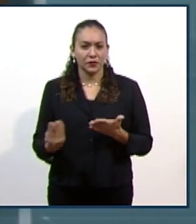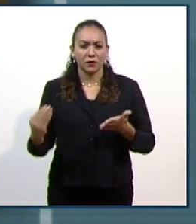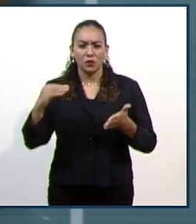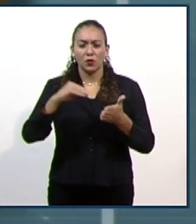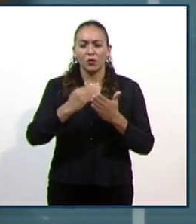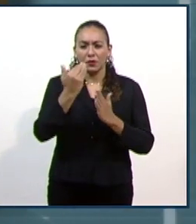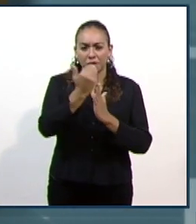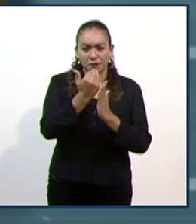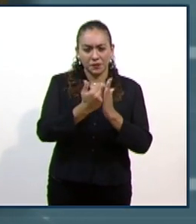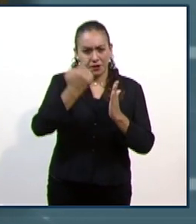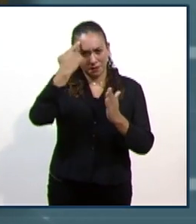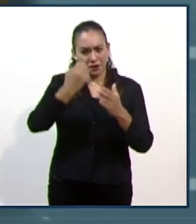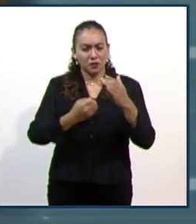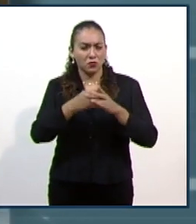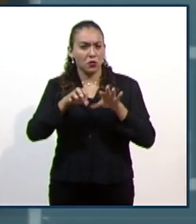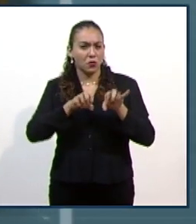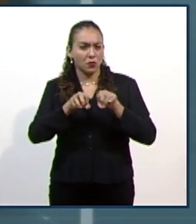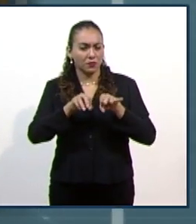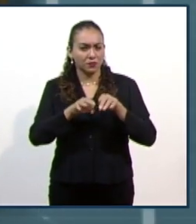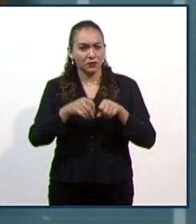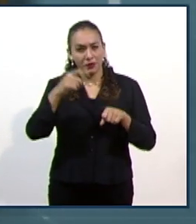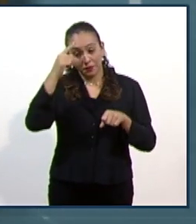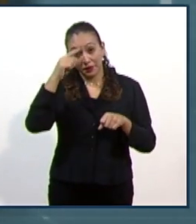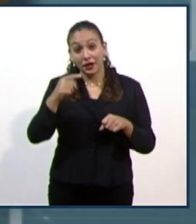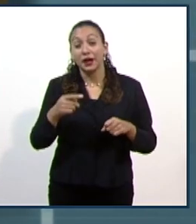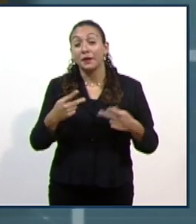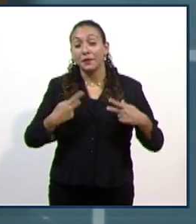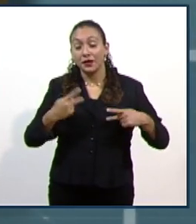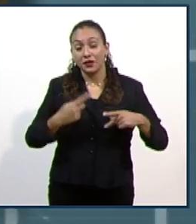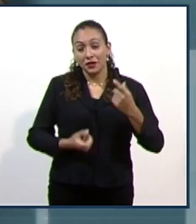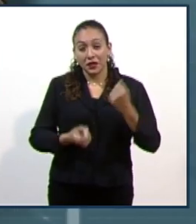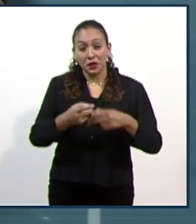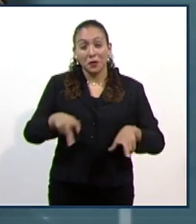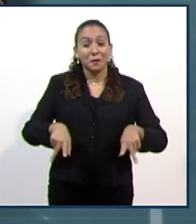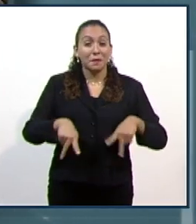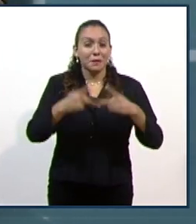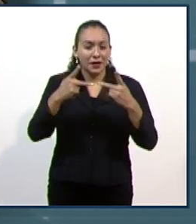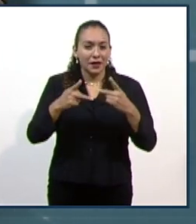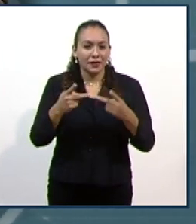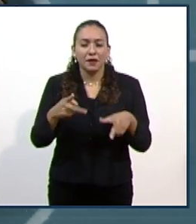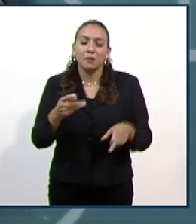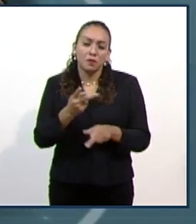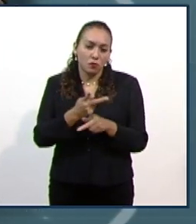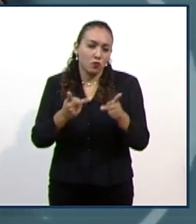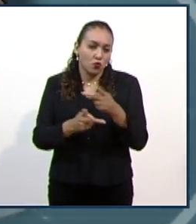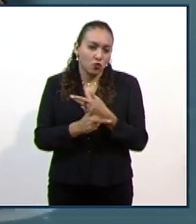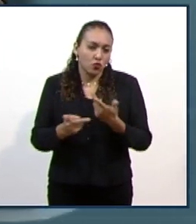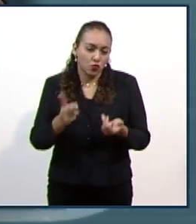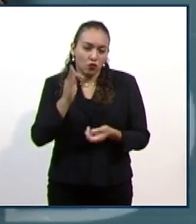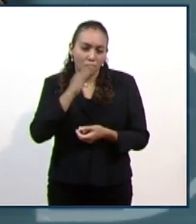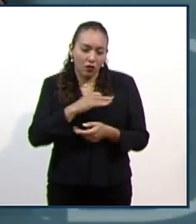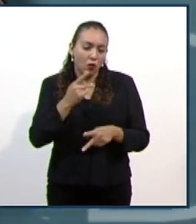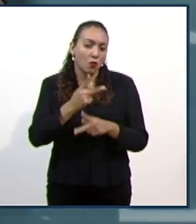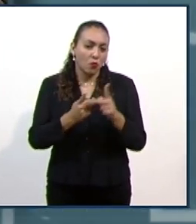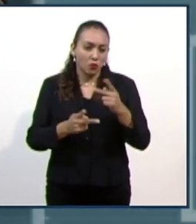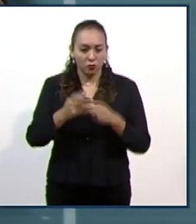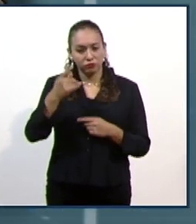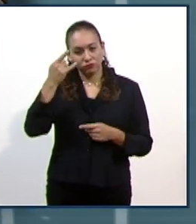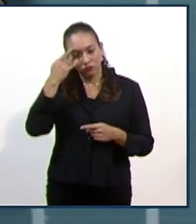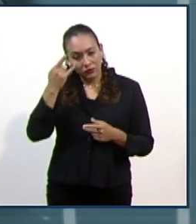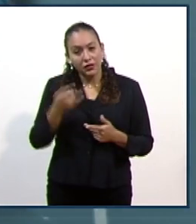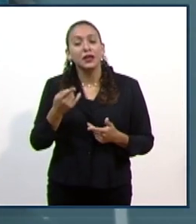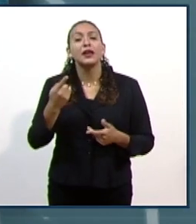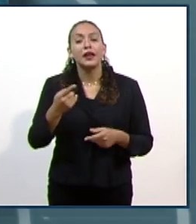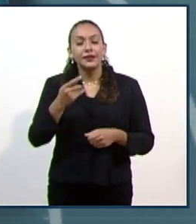la creación del Tribunal Especializado en Narcomenudeo, con la conformación del Consejo Consultivo, lo que contribuirá a la despresurización